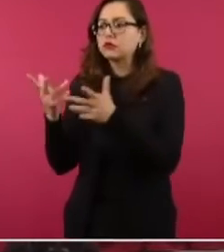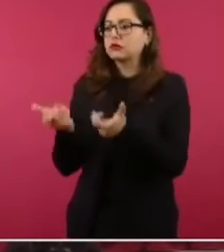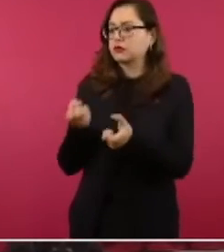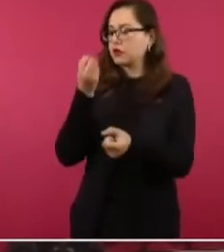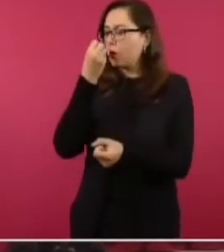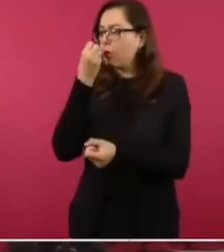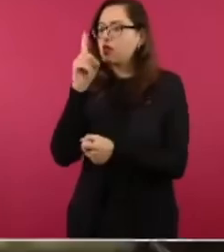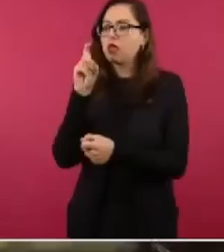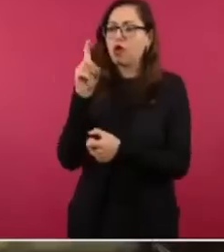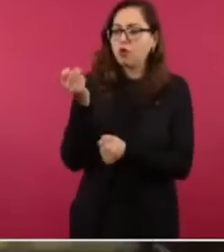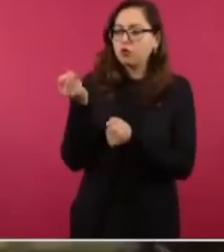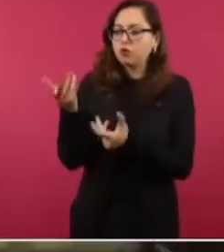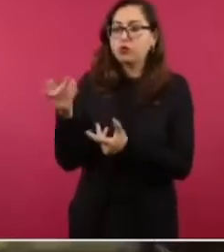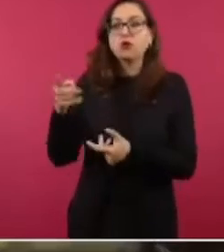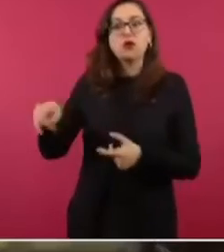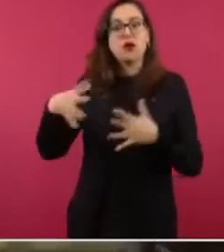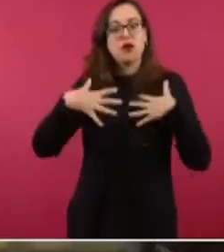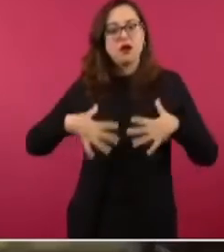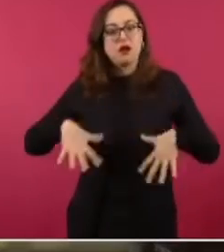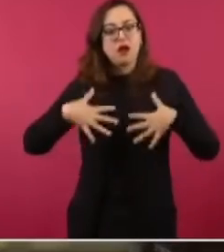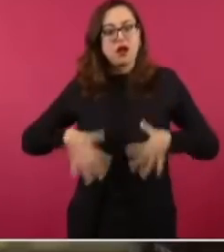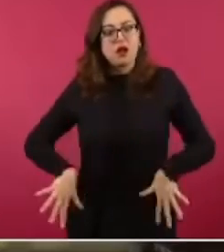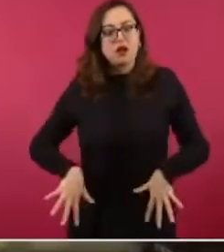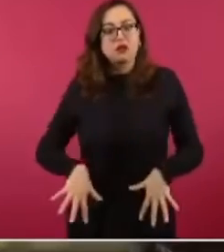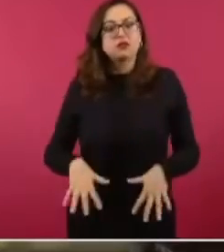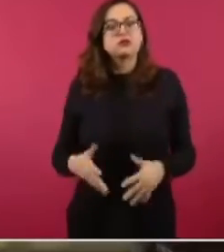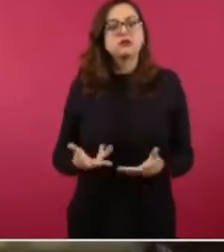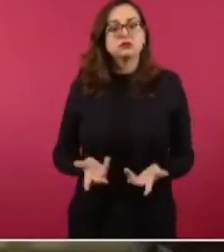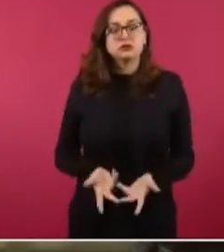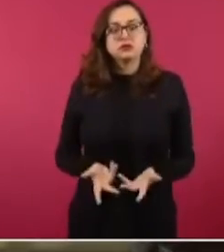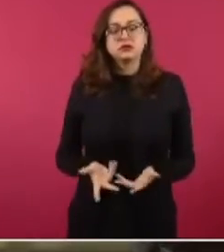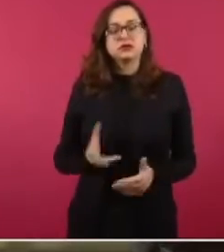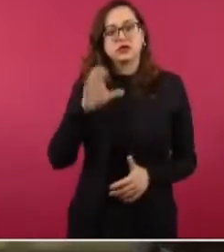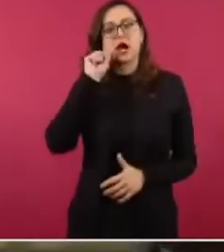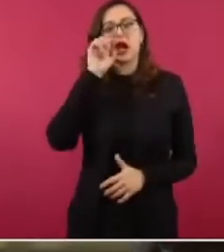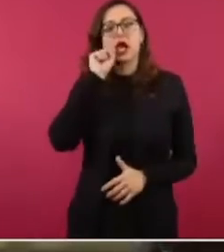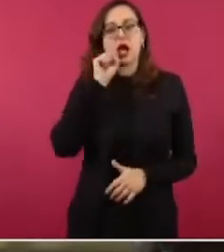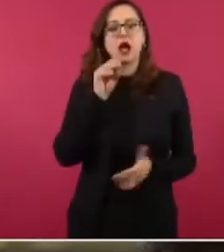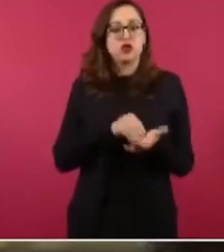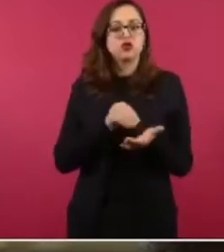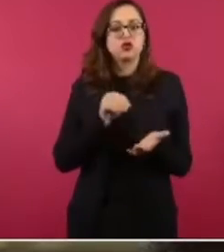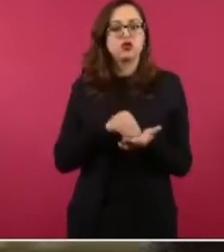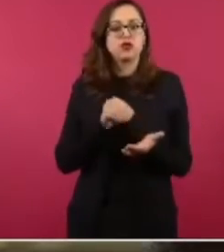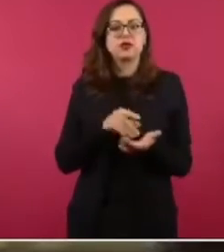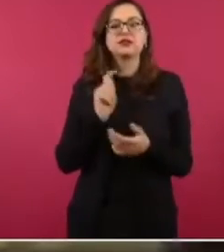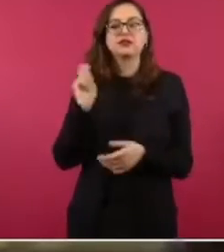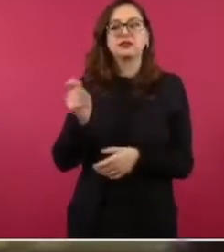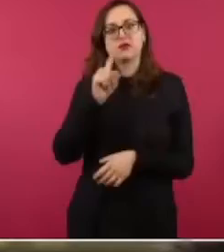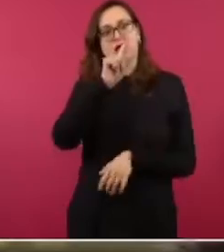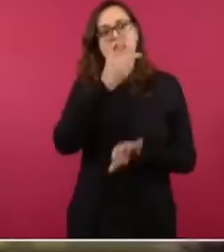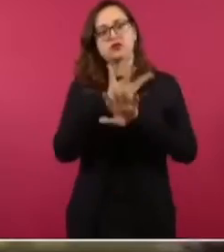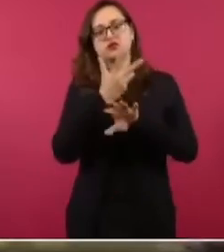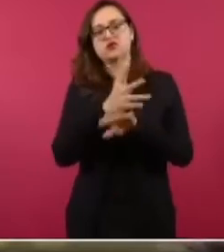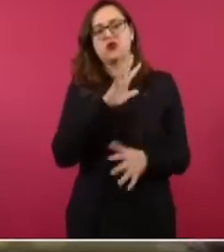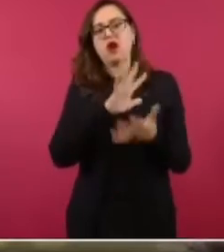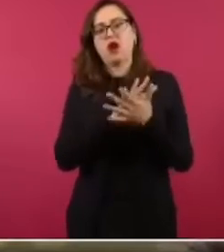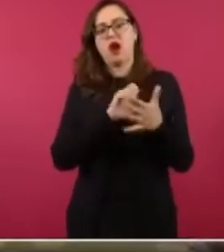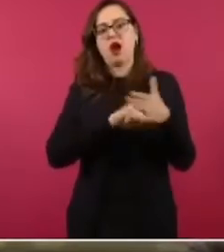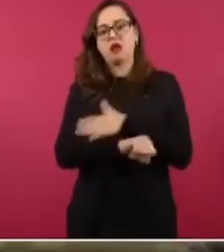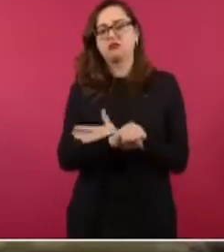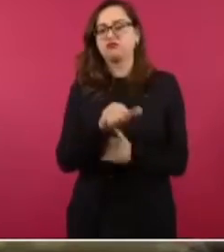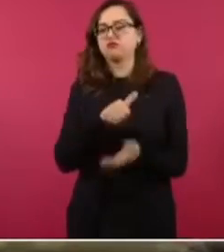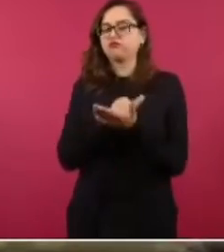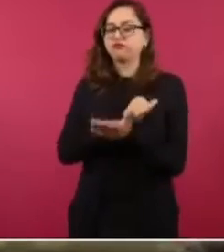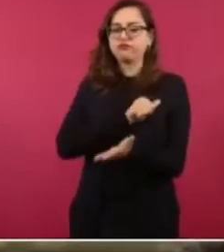Algunos los vieron con chanclitas de color naranja, los colores que portan los expulsados,